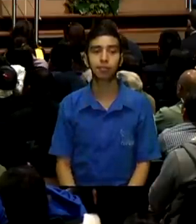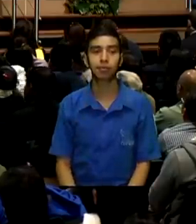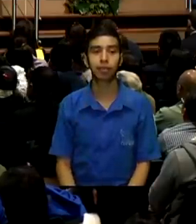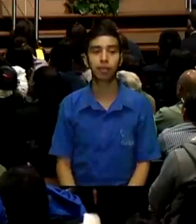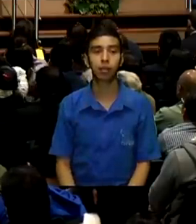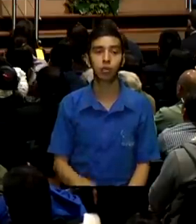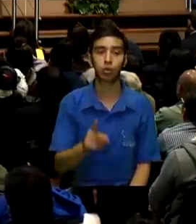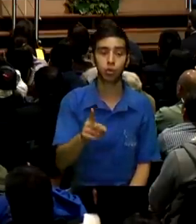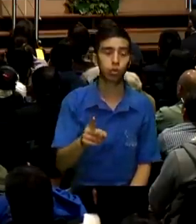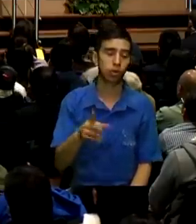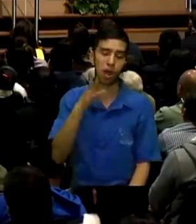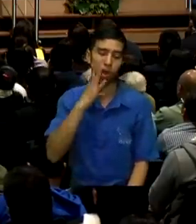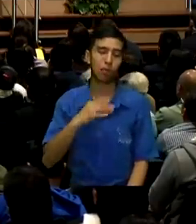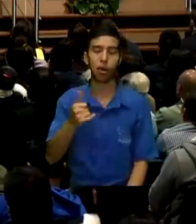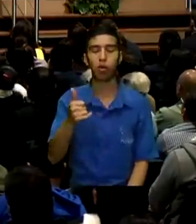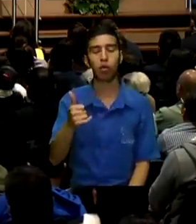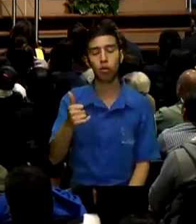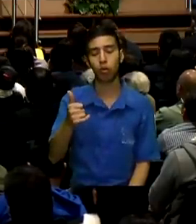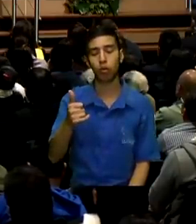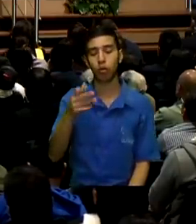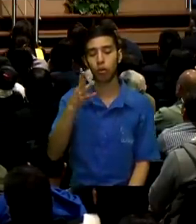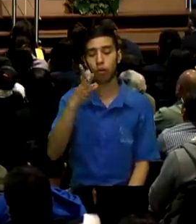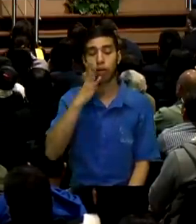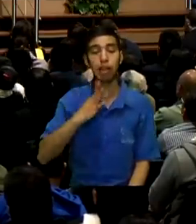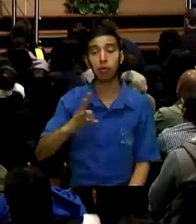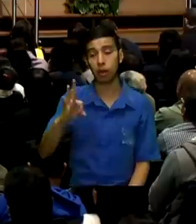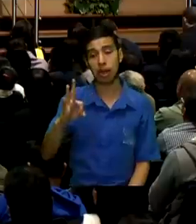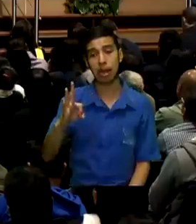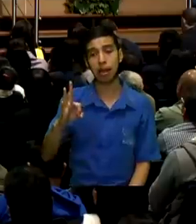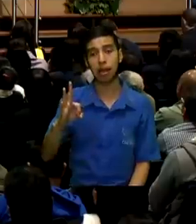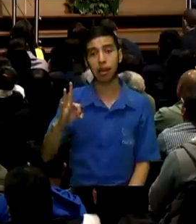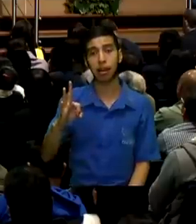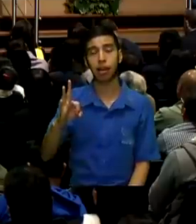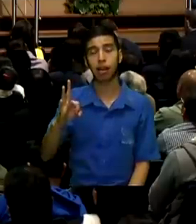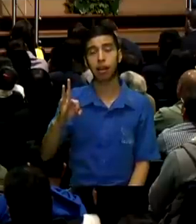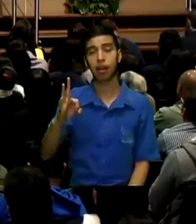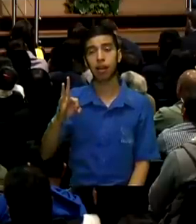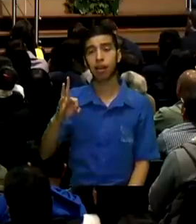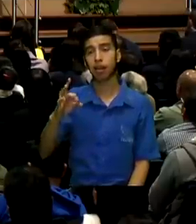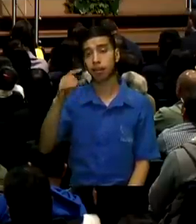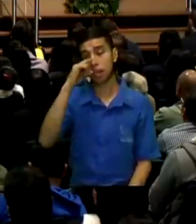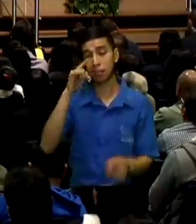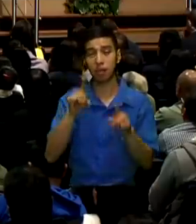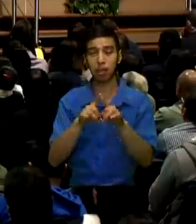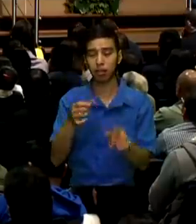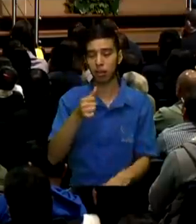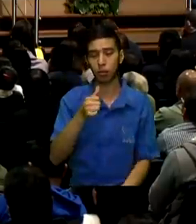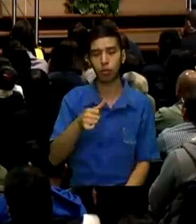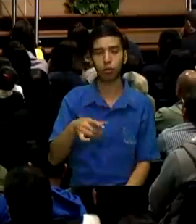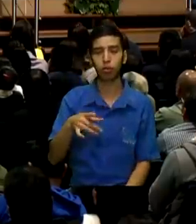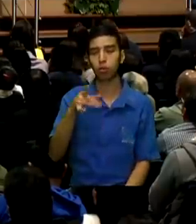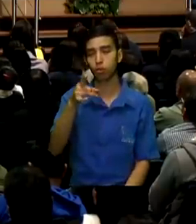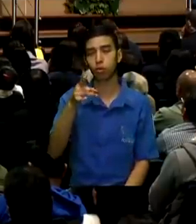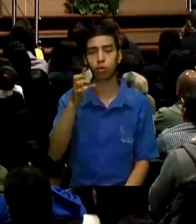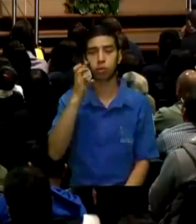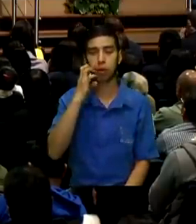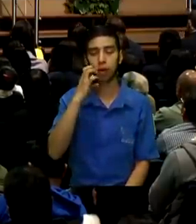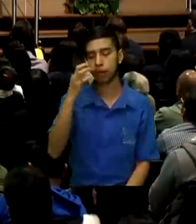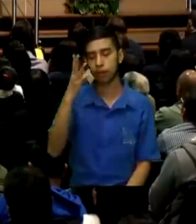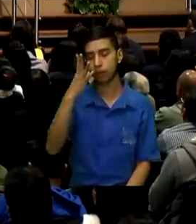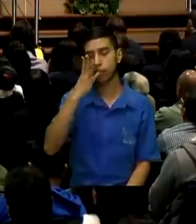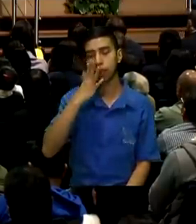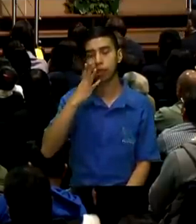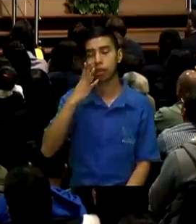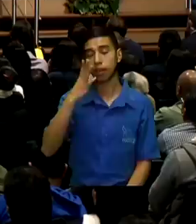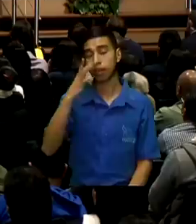Tu papá también. Y ahora tú quieres tener una sola... Pues, señor, yo, el que anhela obispado, buena obra desea, pero es necesario